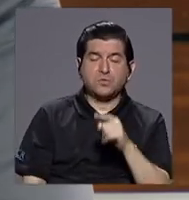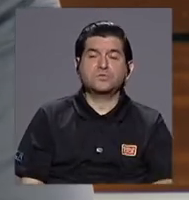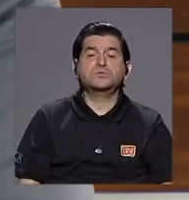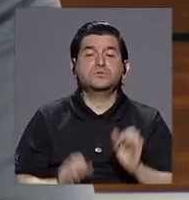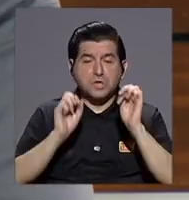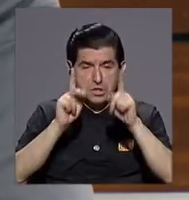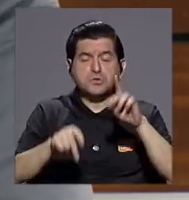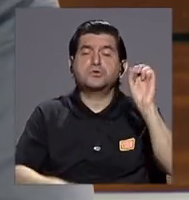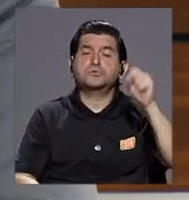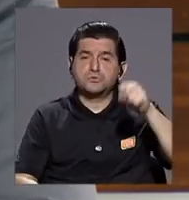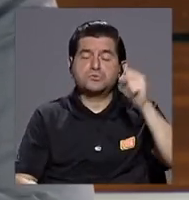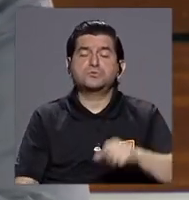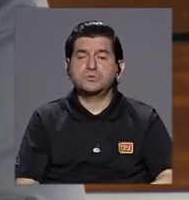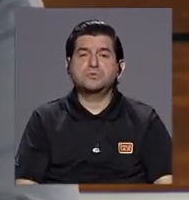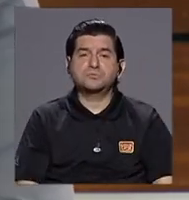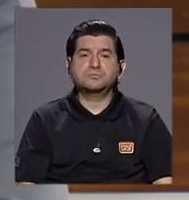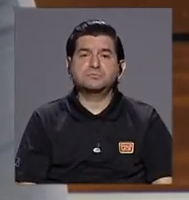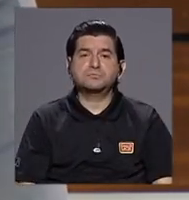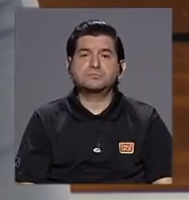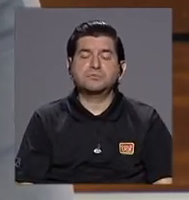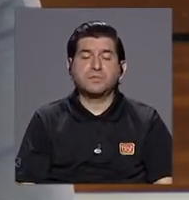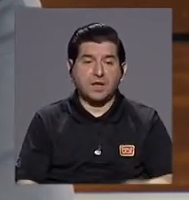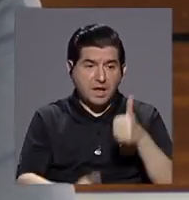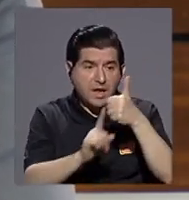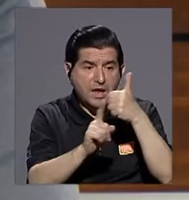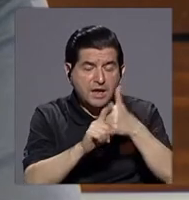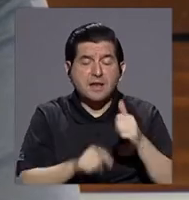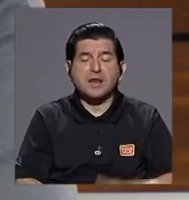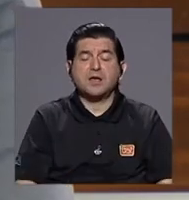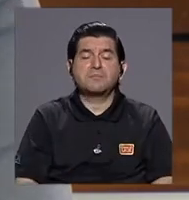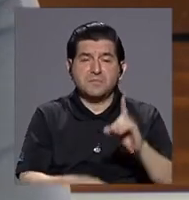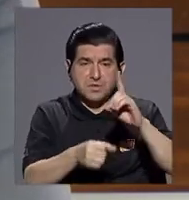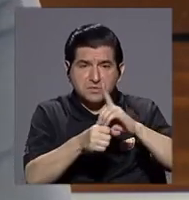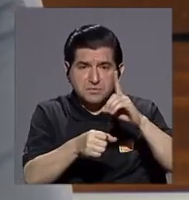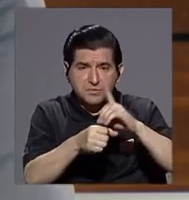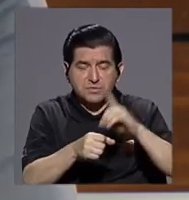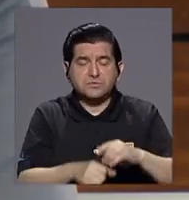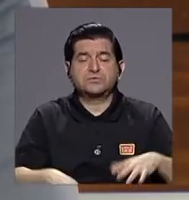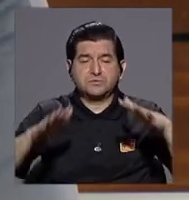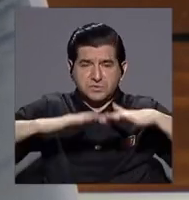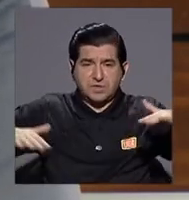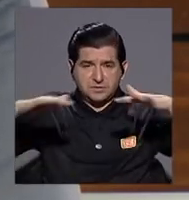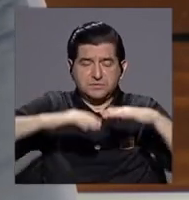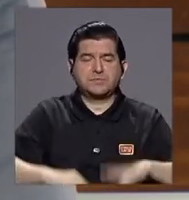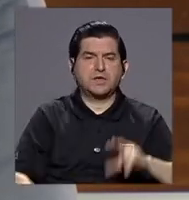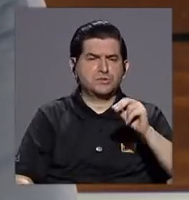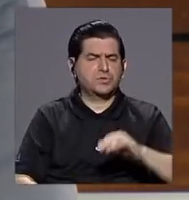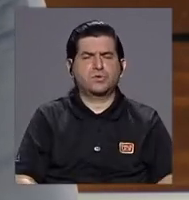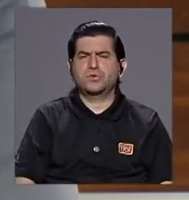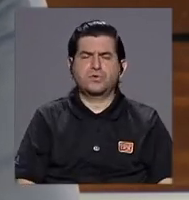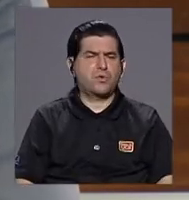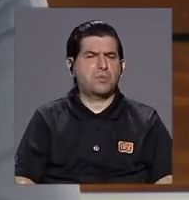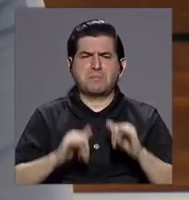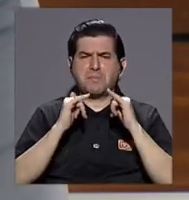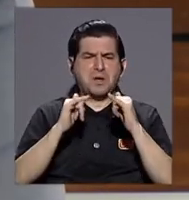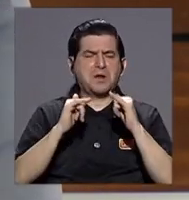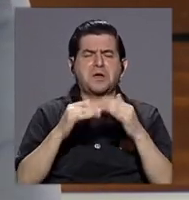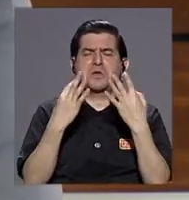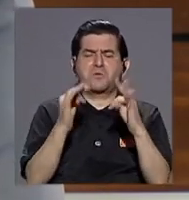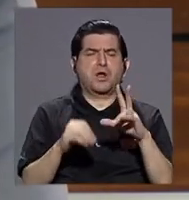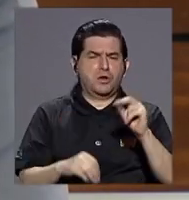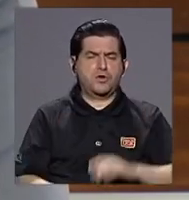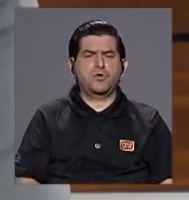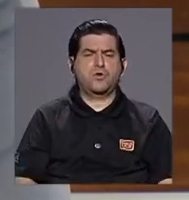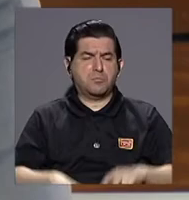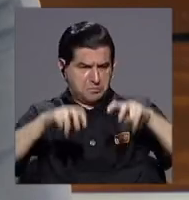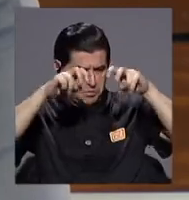la posibilidad en los propios curules a los periodistas, y él decía, no era que don Francisco nos diera autoridad para ser igualados, sino para sentarnos